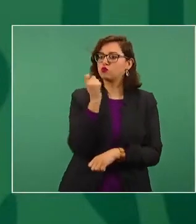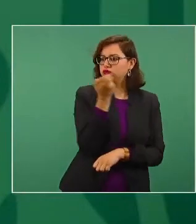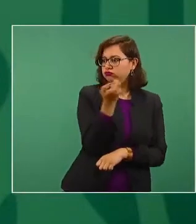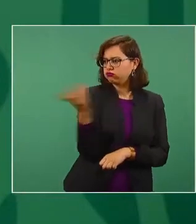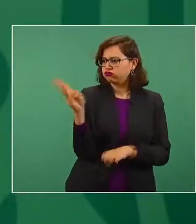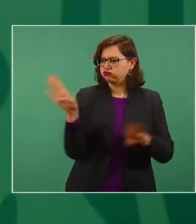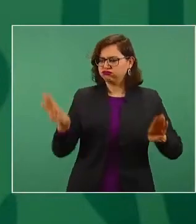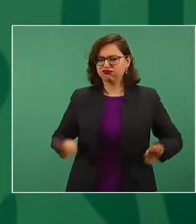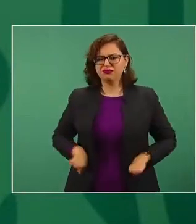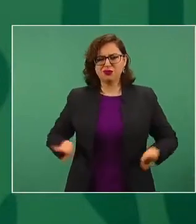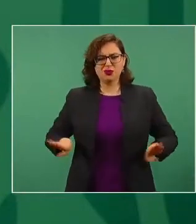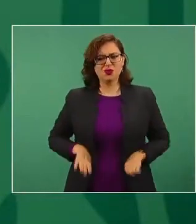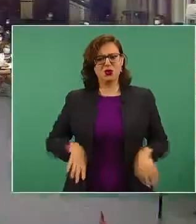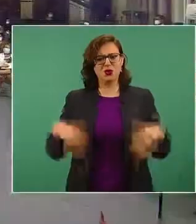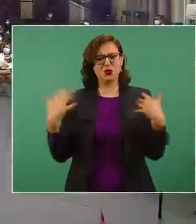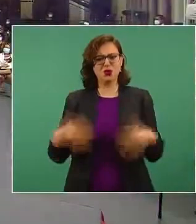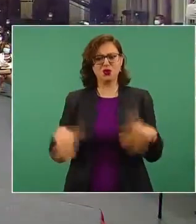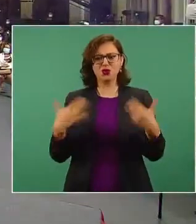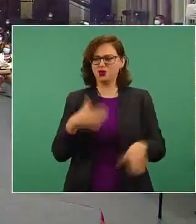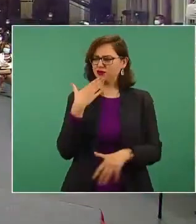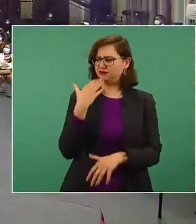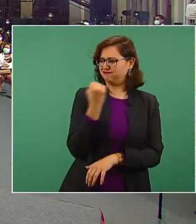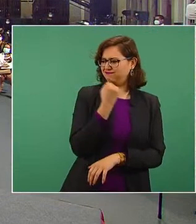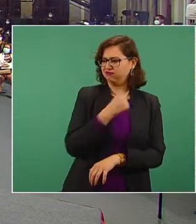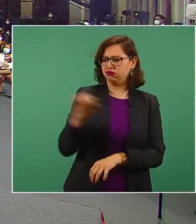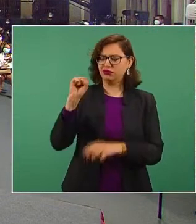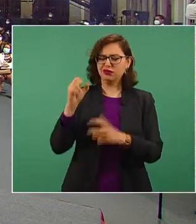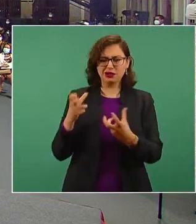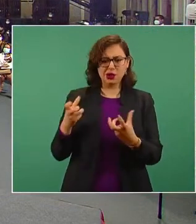aquí están presentes.